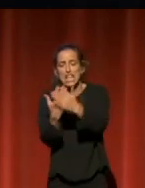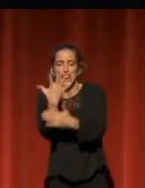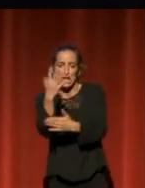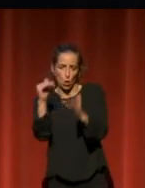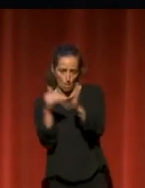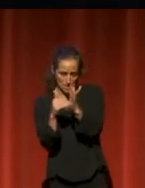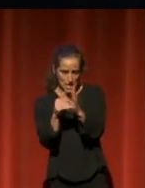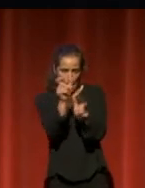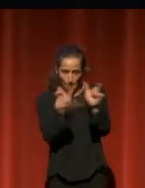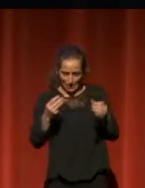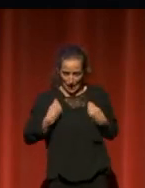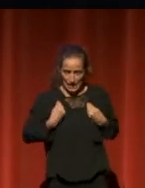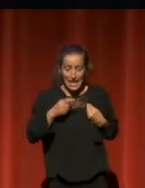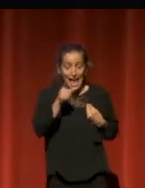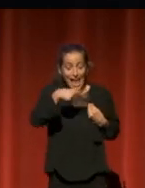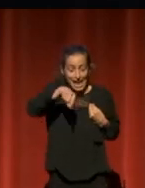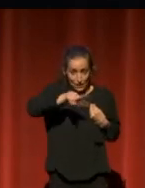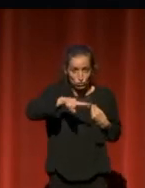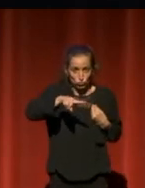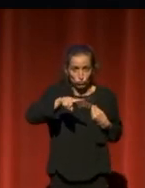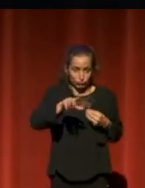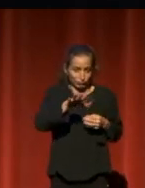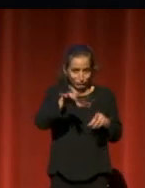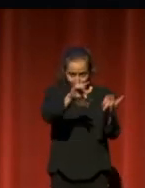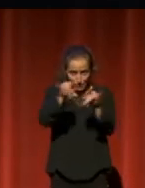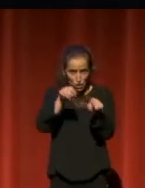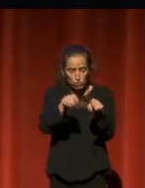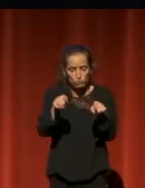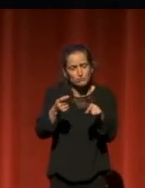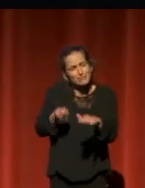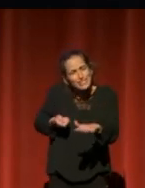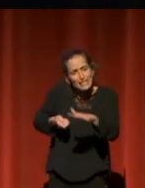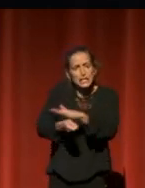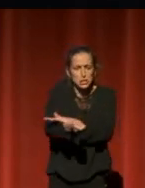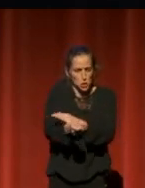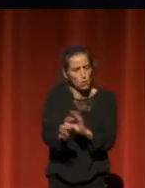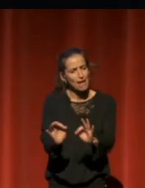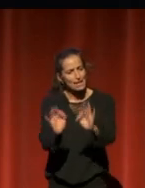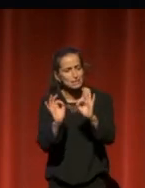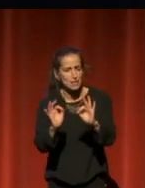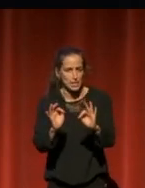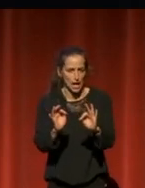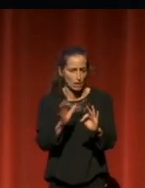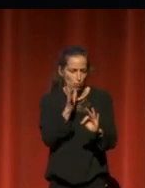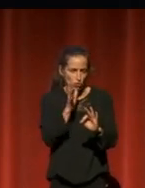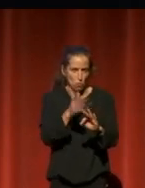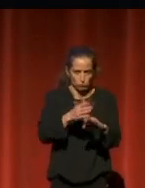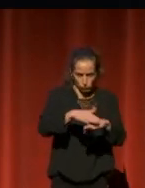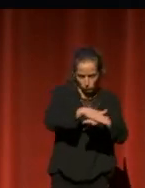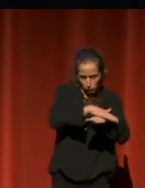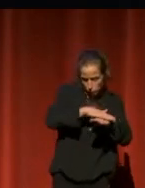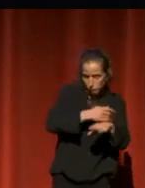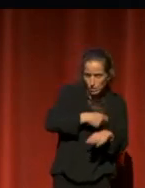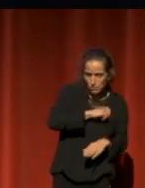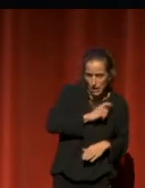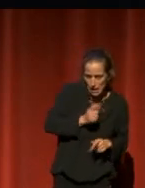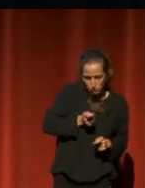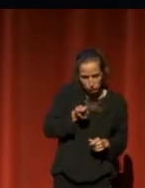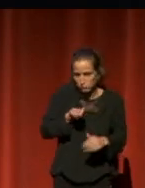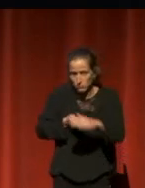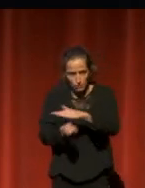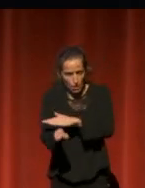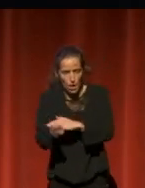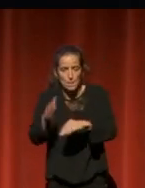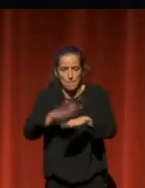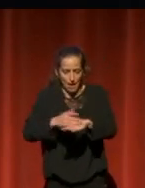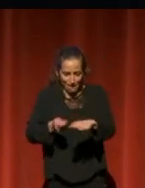a tener un ingreso suplementario por parte de las transferencias de la Administración General del Estado. Es así, esto es así, porque para